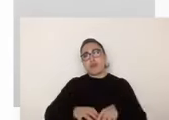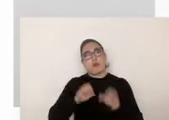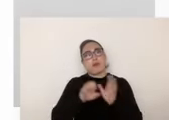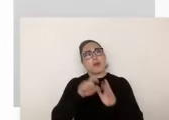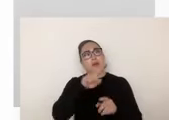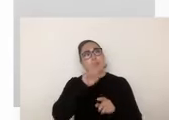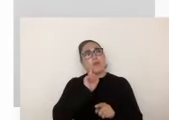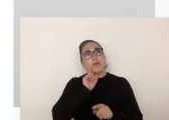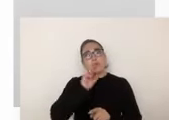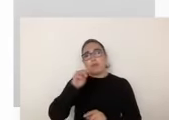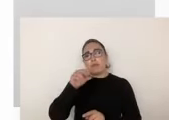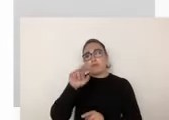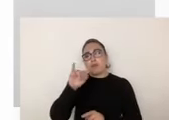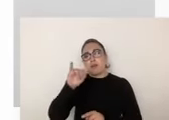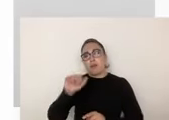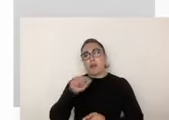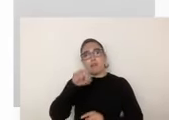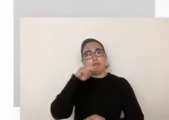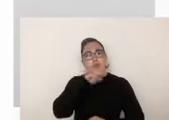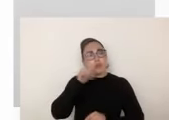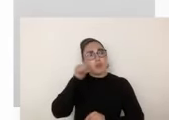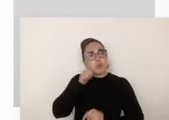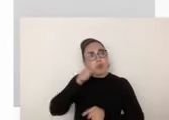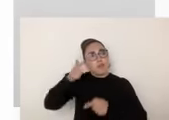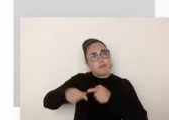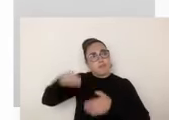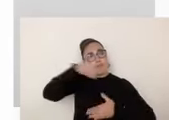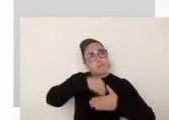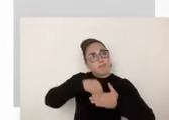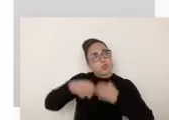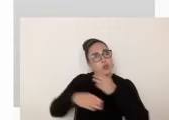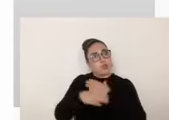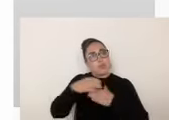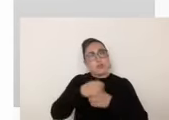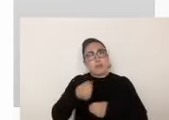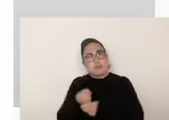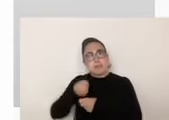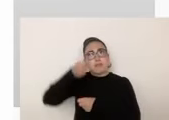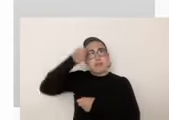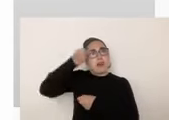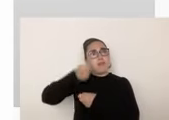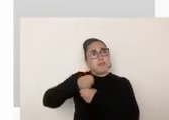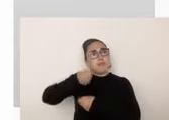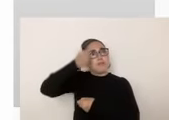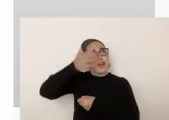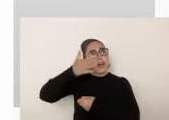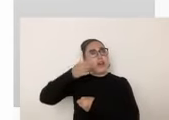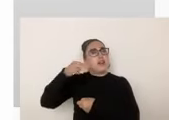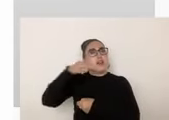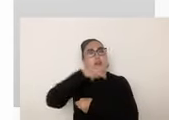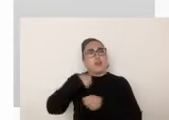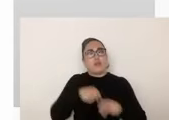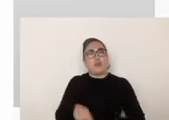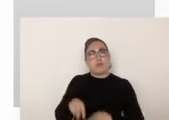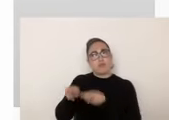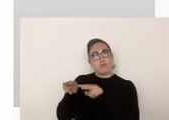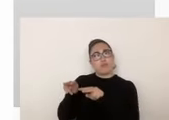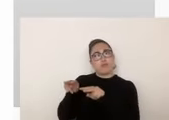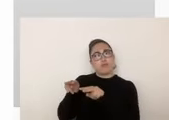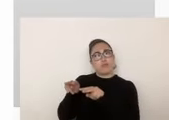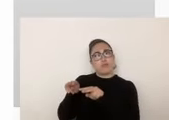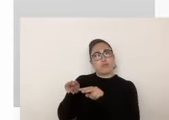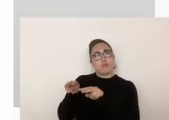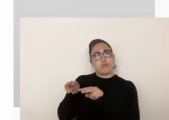muy precavida, saca su paraguas. Y entonces yo miro y digo, la Anita, frente a